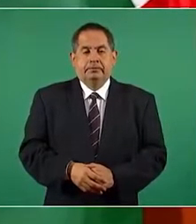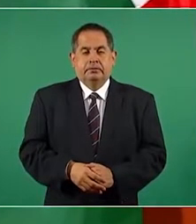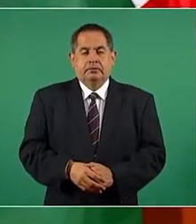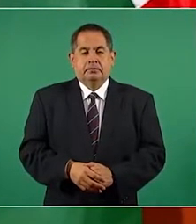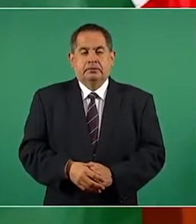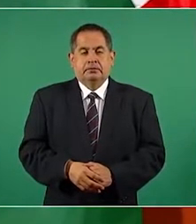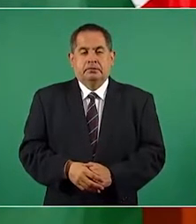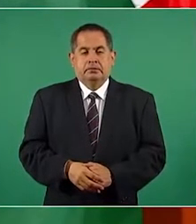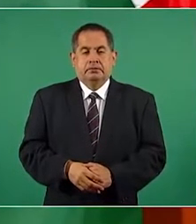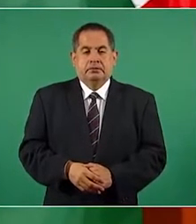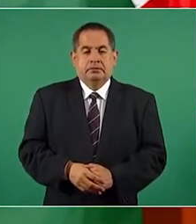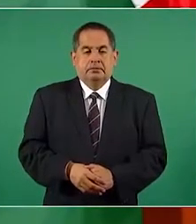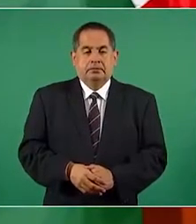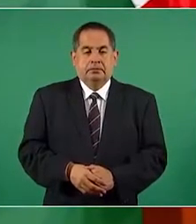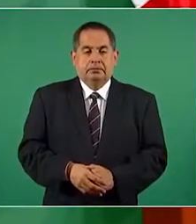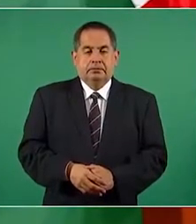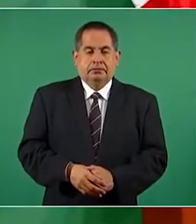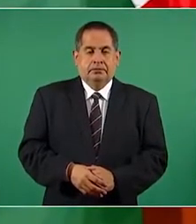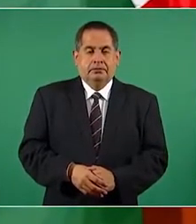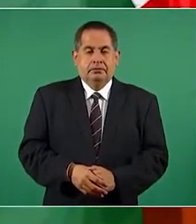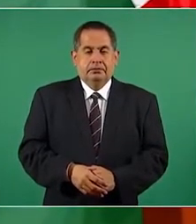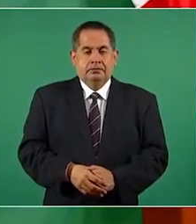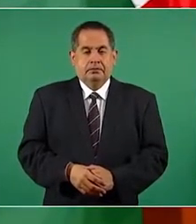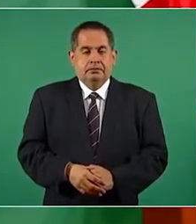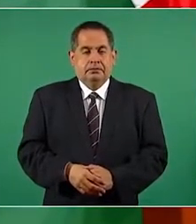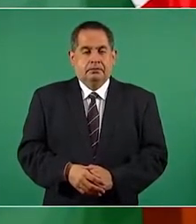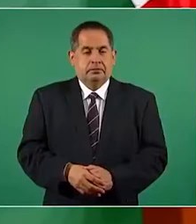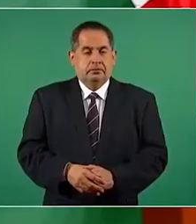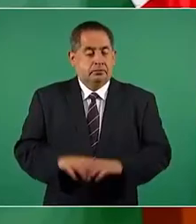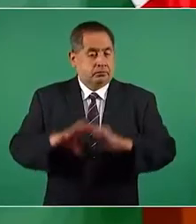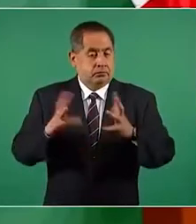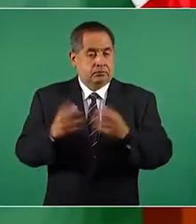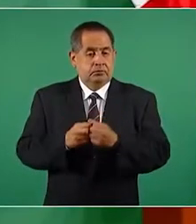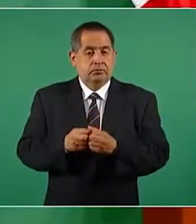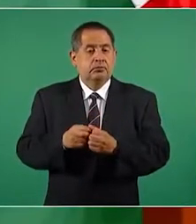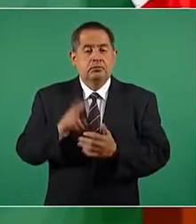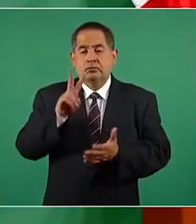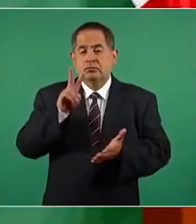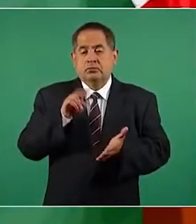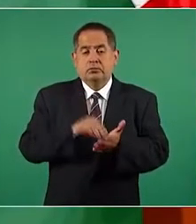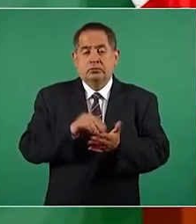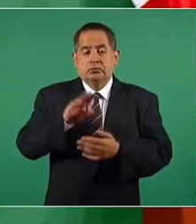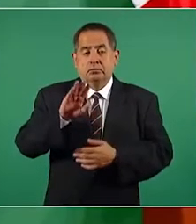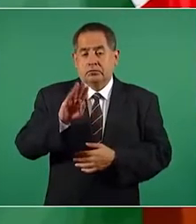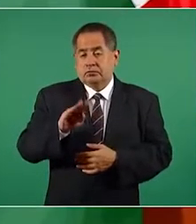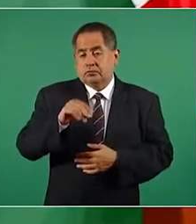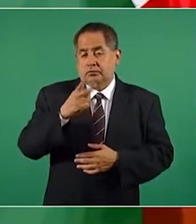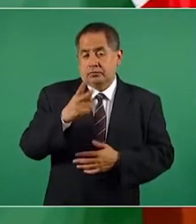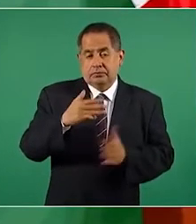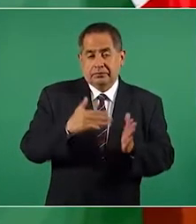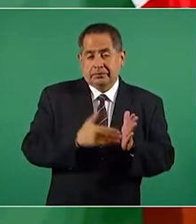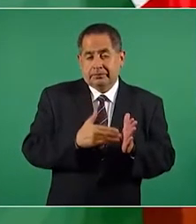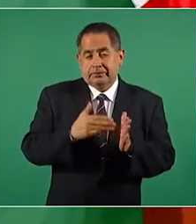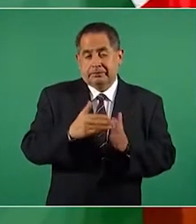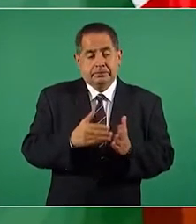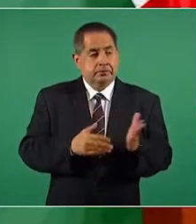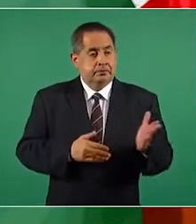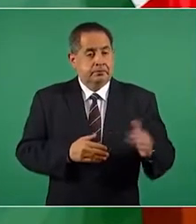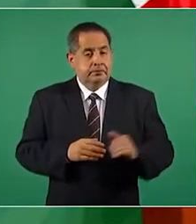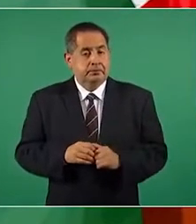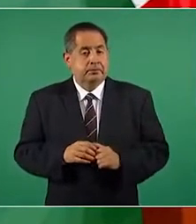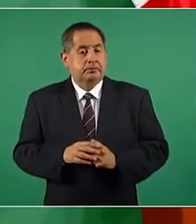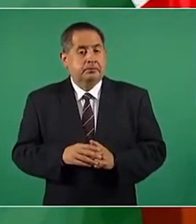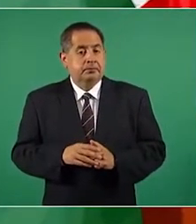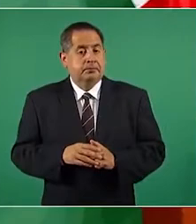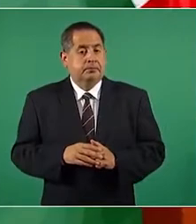En total, el Universal, dos mil noventa dos millones. A esto habría que